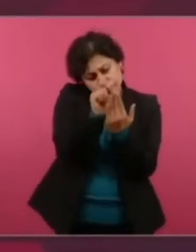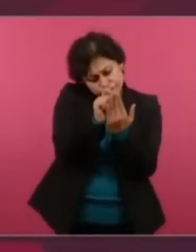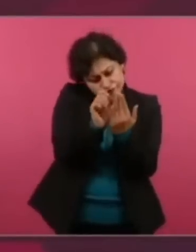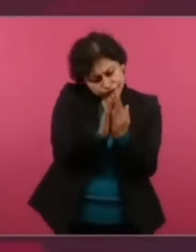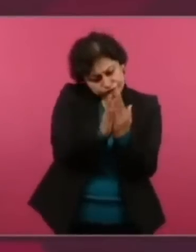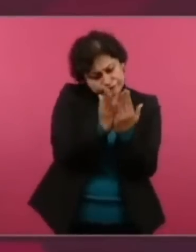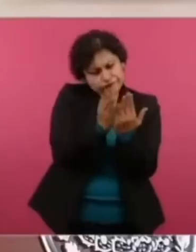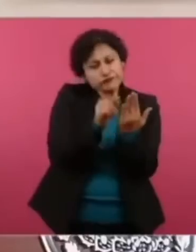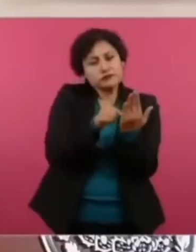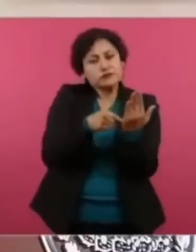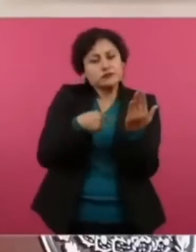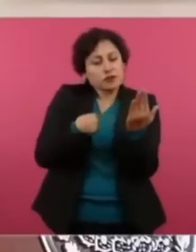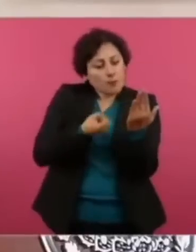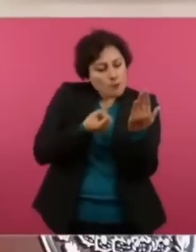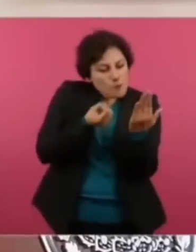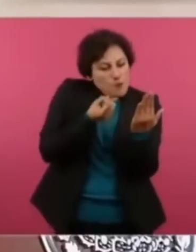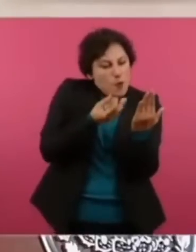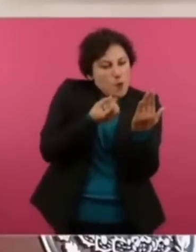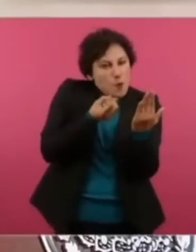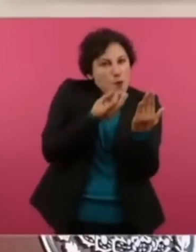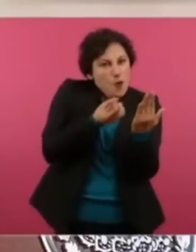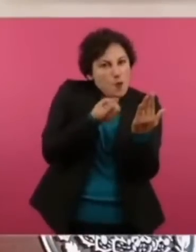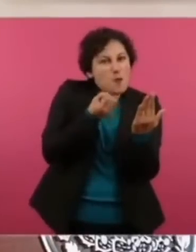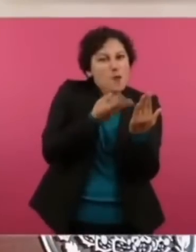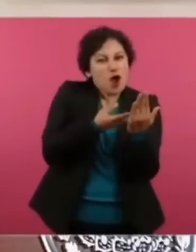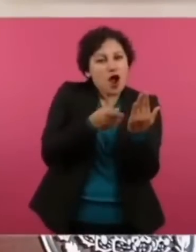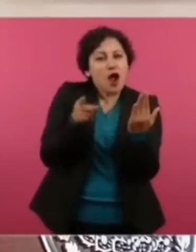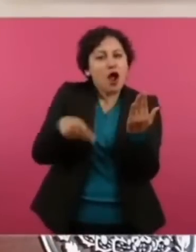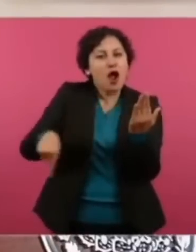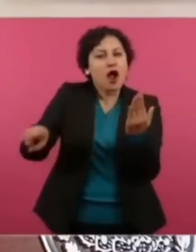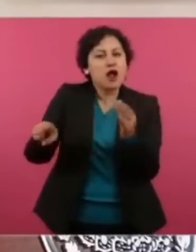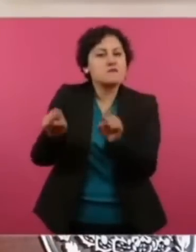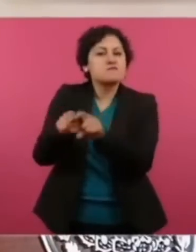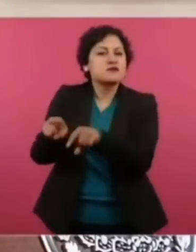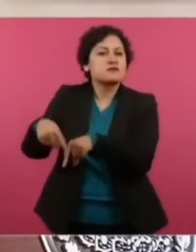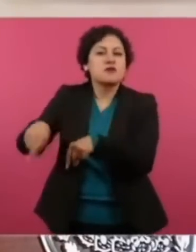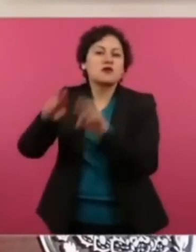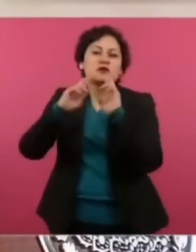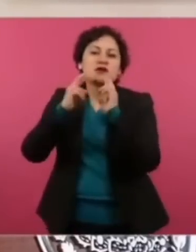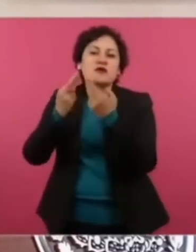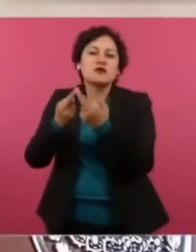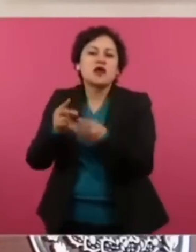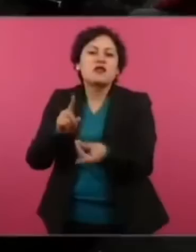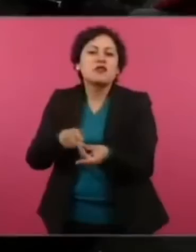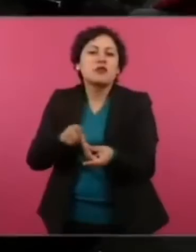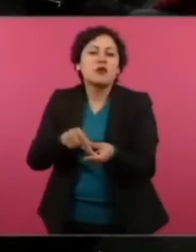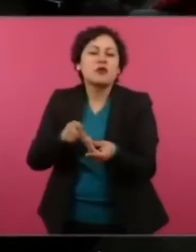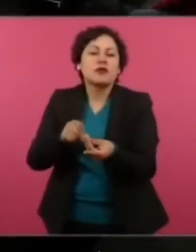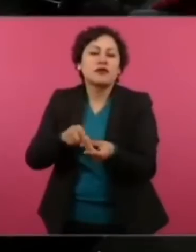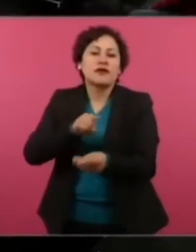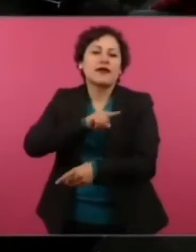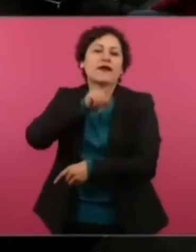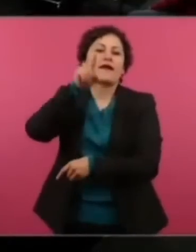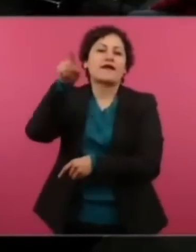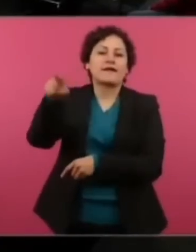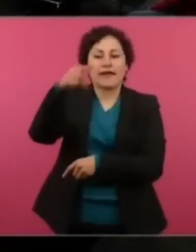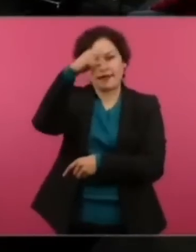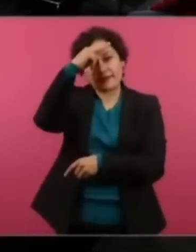mismos, los oligarcas, allá en Punta Mita, en la ribera de